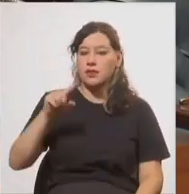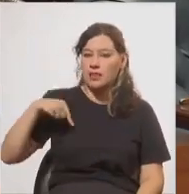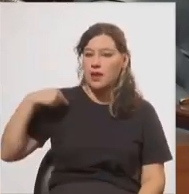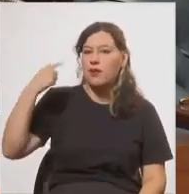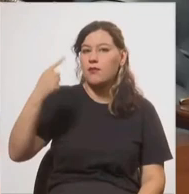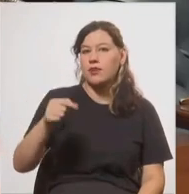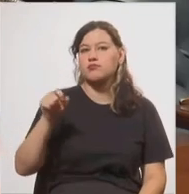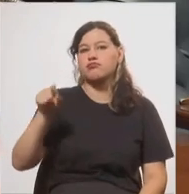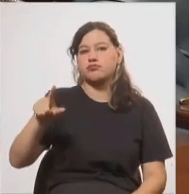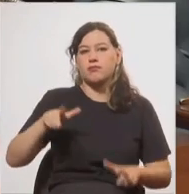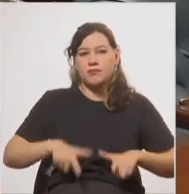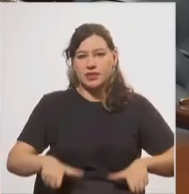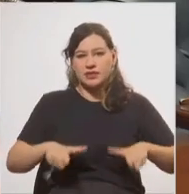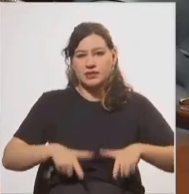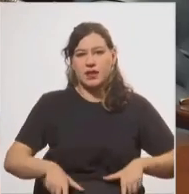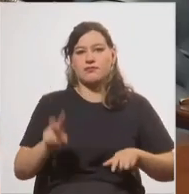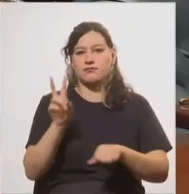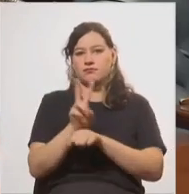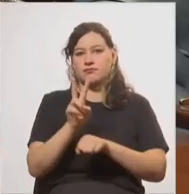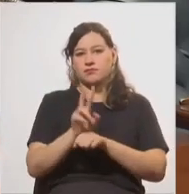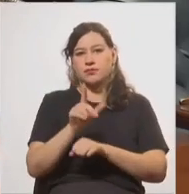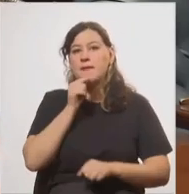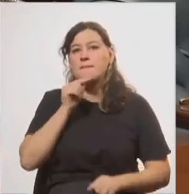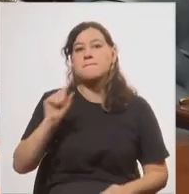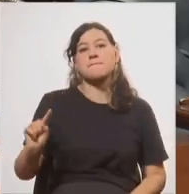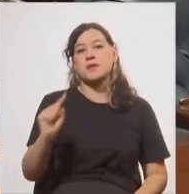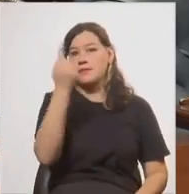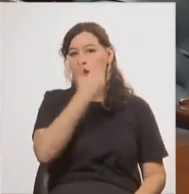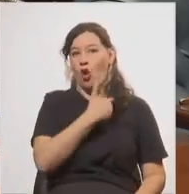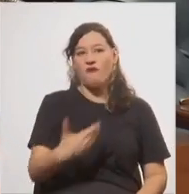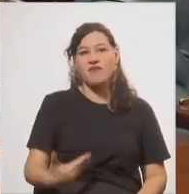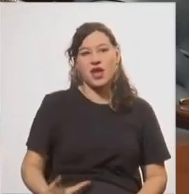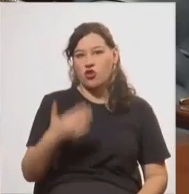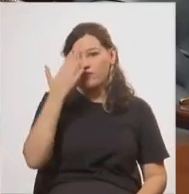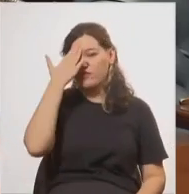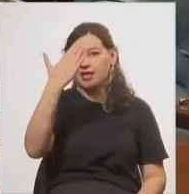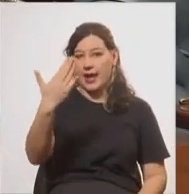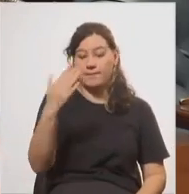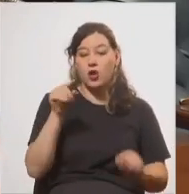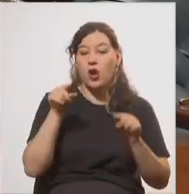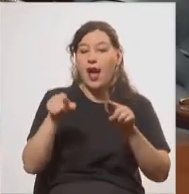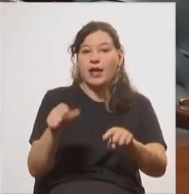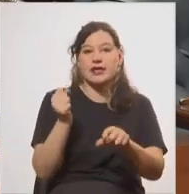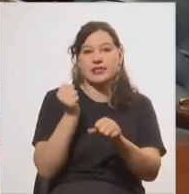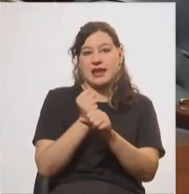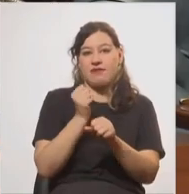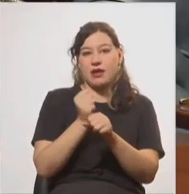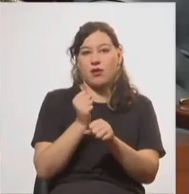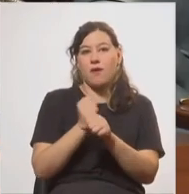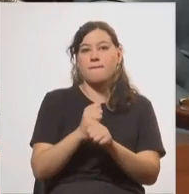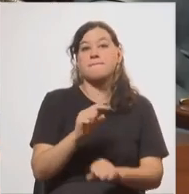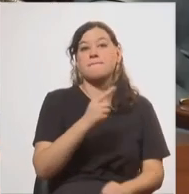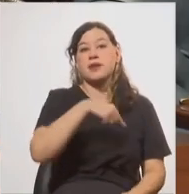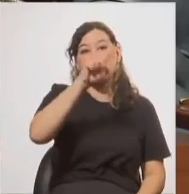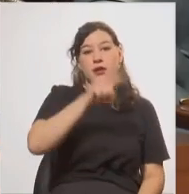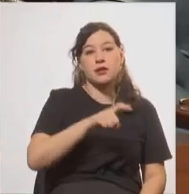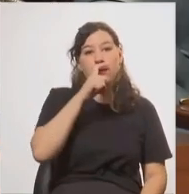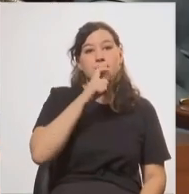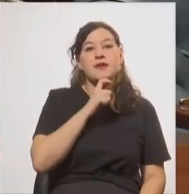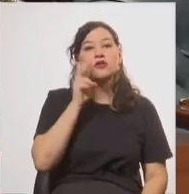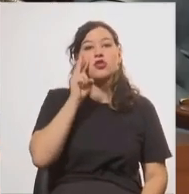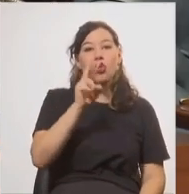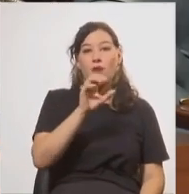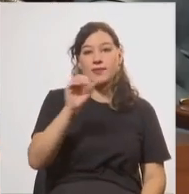Posteriormente fue ministra de Defensa Nacional del primer gobierno Frente Amplista. Se desempeñó entre el 1 de marzo del